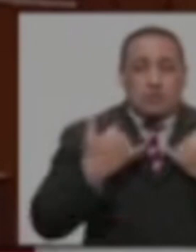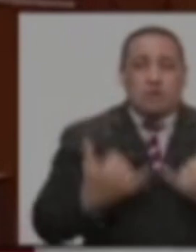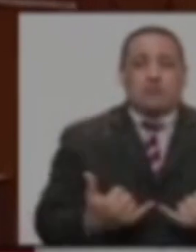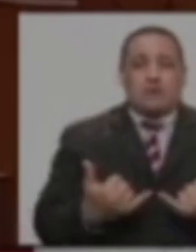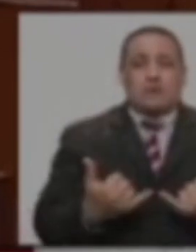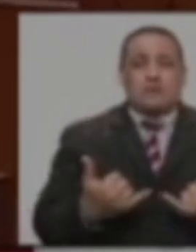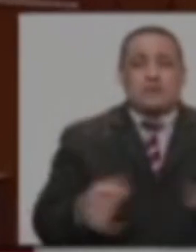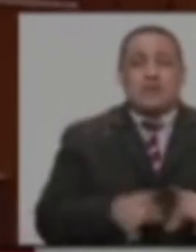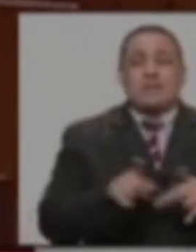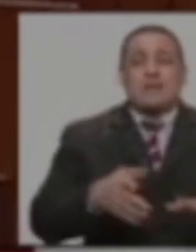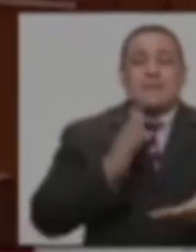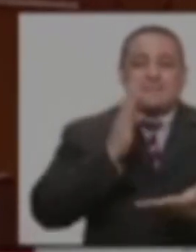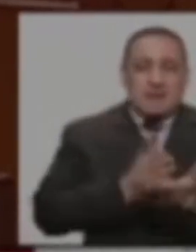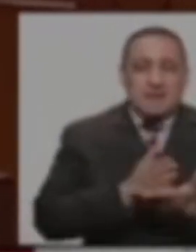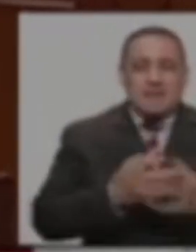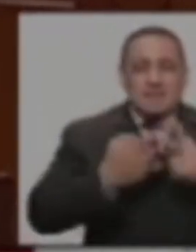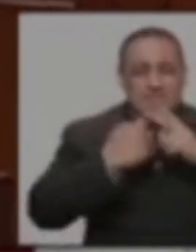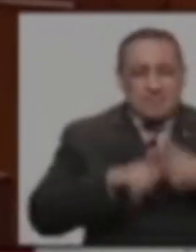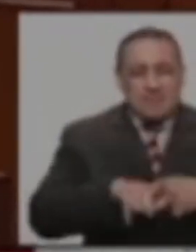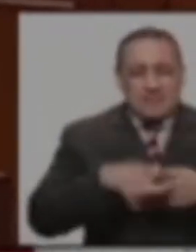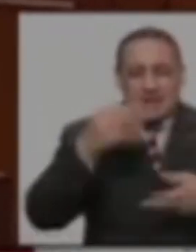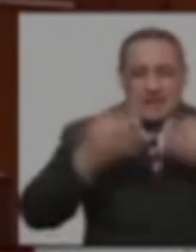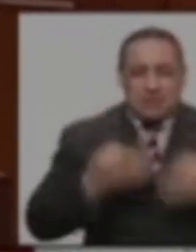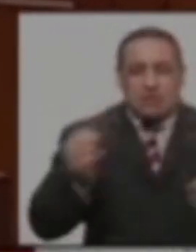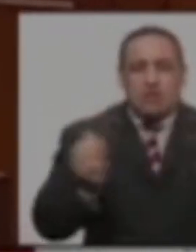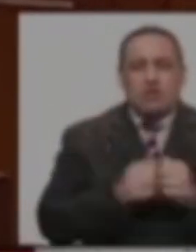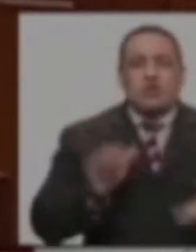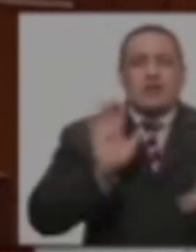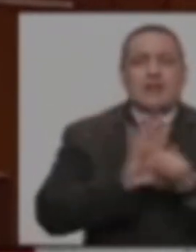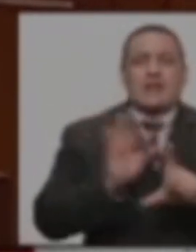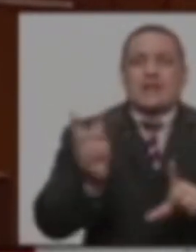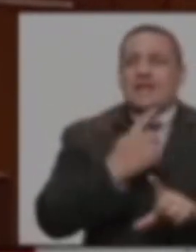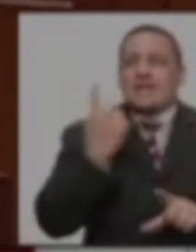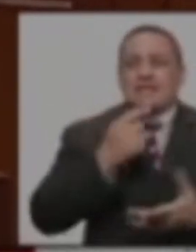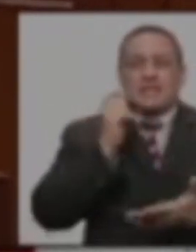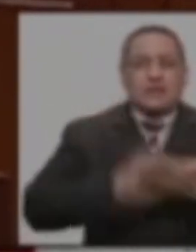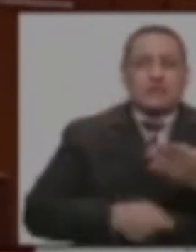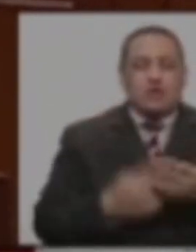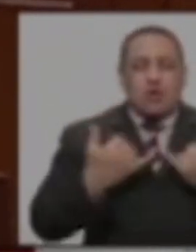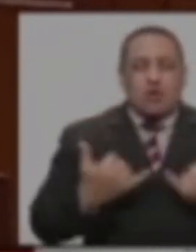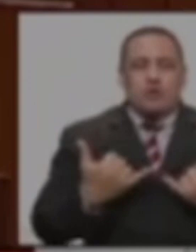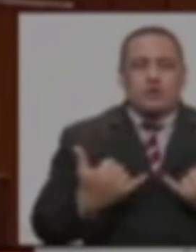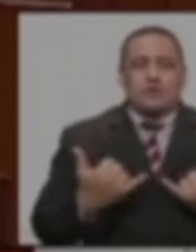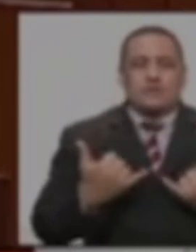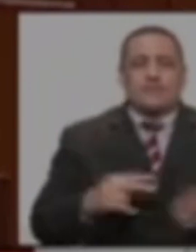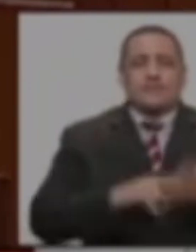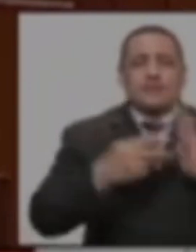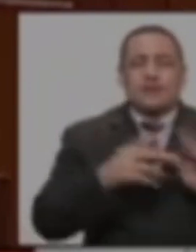actual parte, se calcula con las leyes tributarias vigentes hoy.